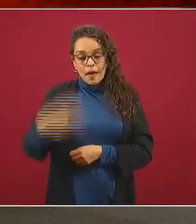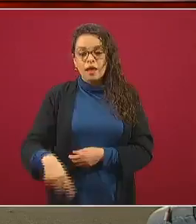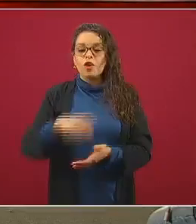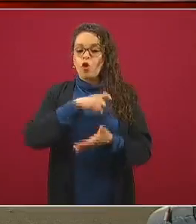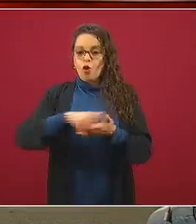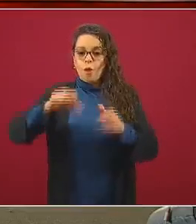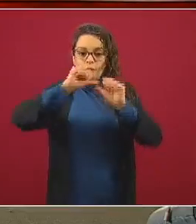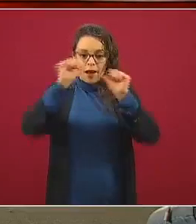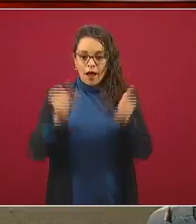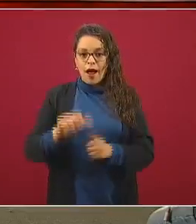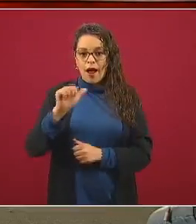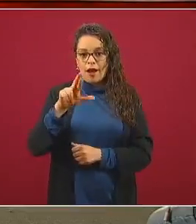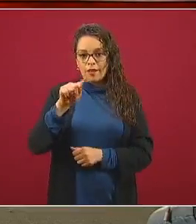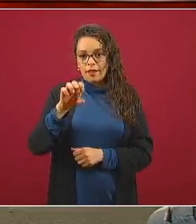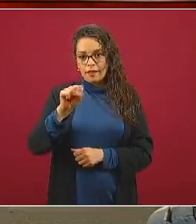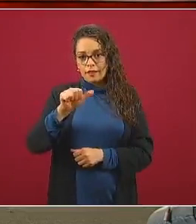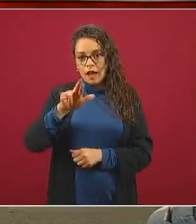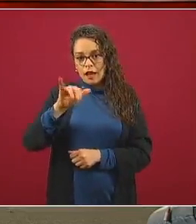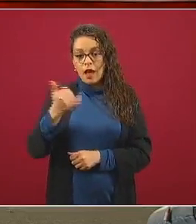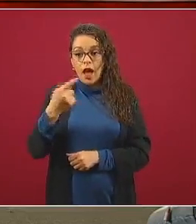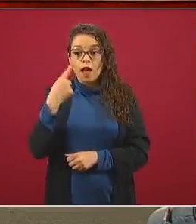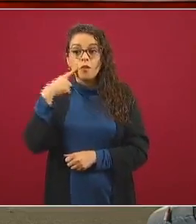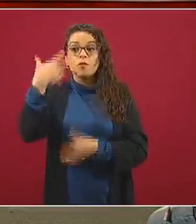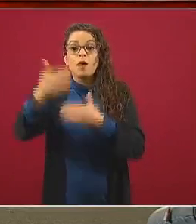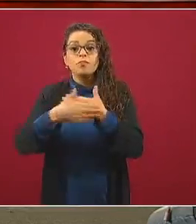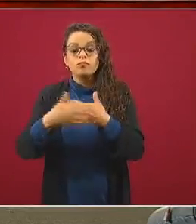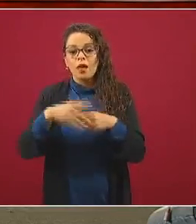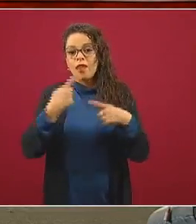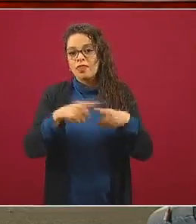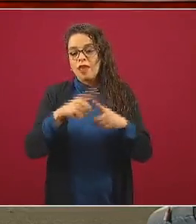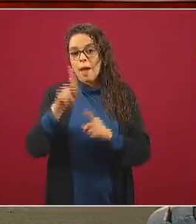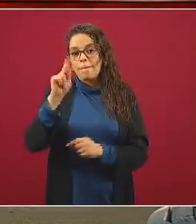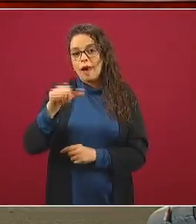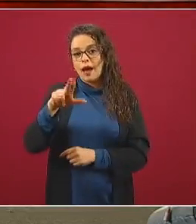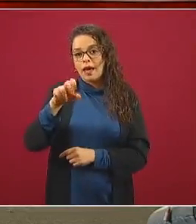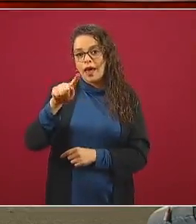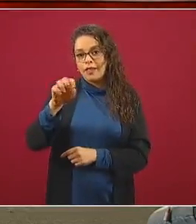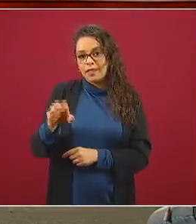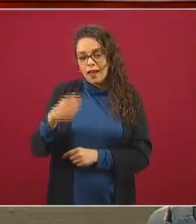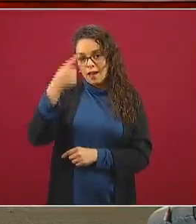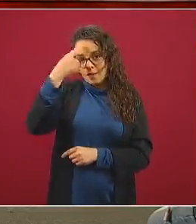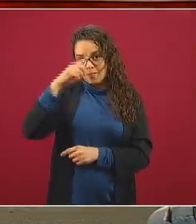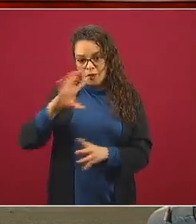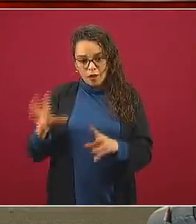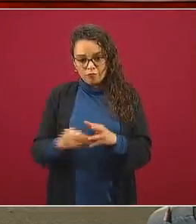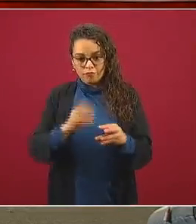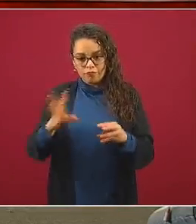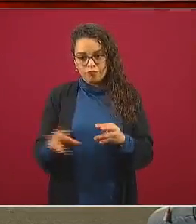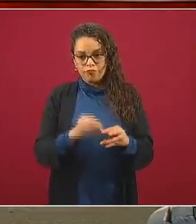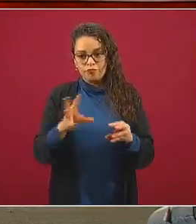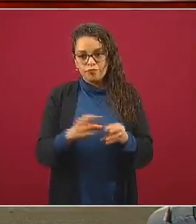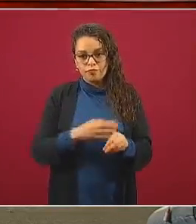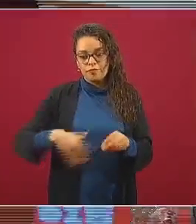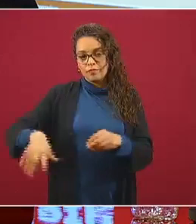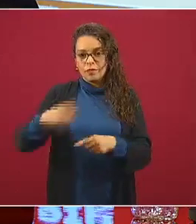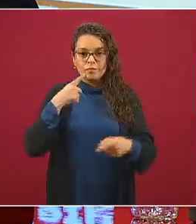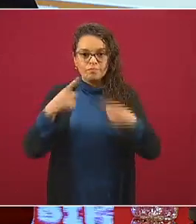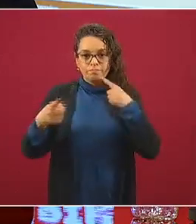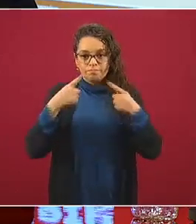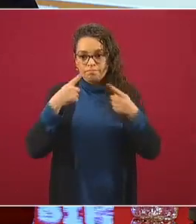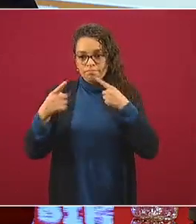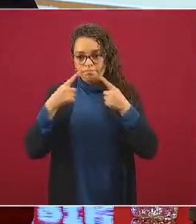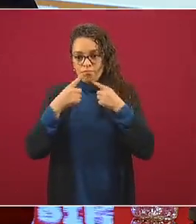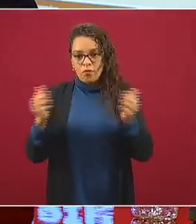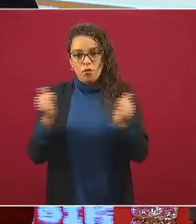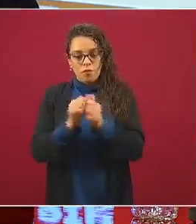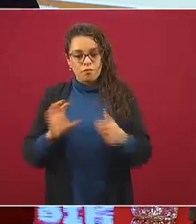próximamente todos los paquetes y las grandes promociones que hay ya integradas que hemos venido trabajando muy de cerca con